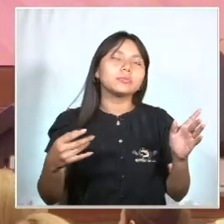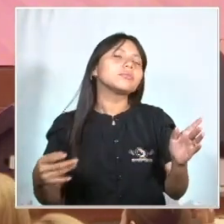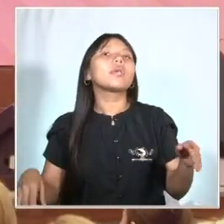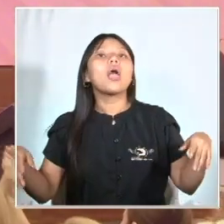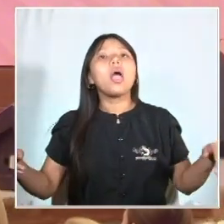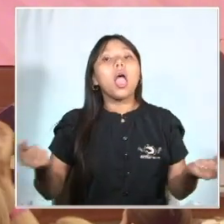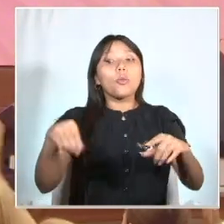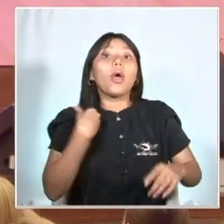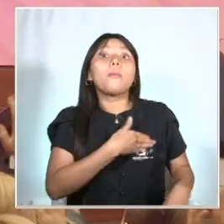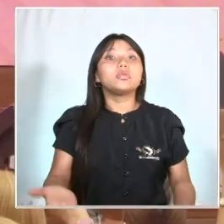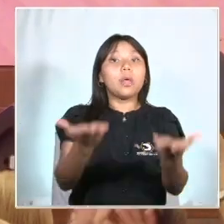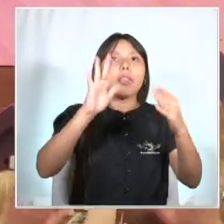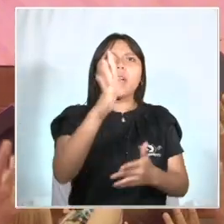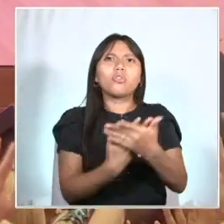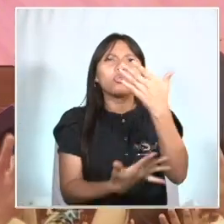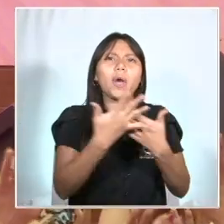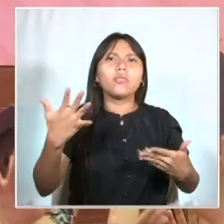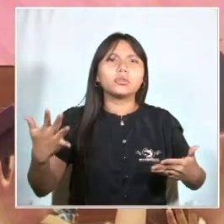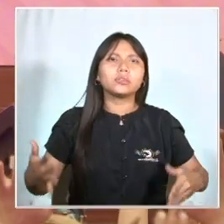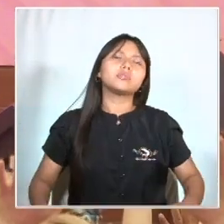Vamos, levanta tu manito.